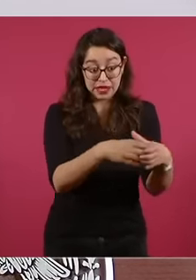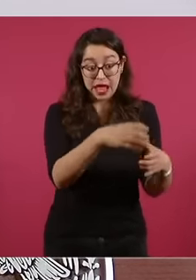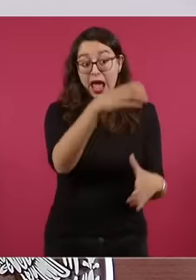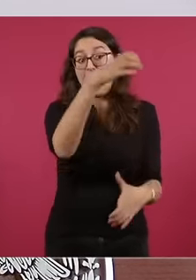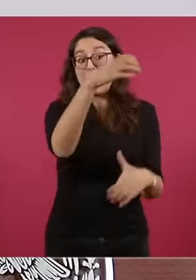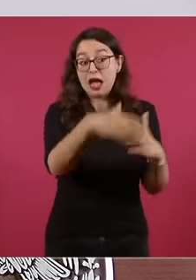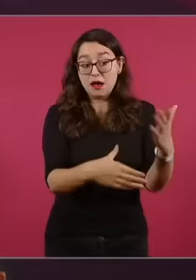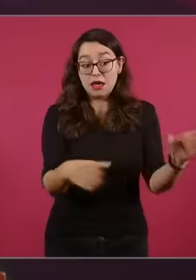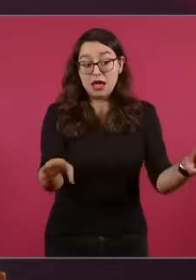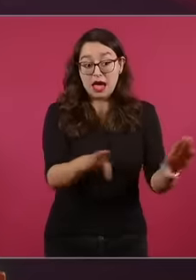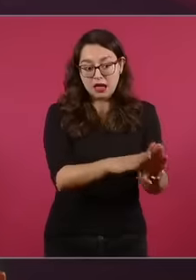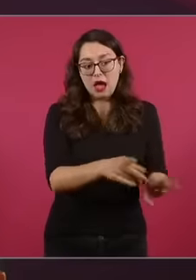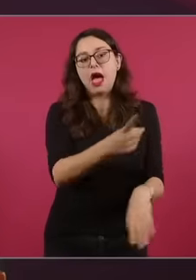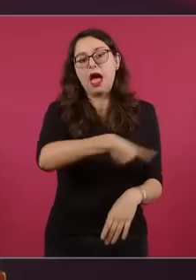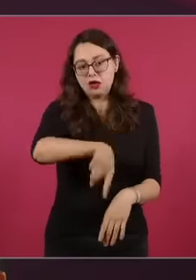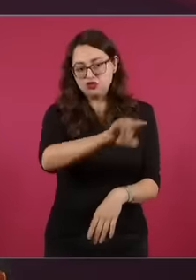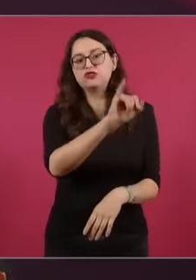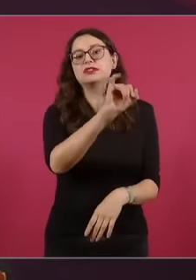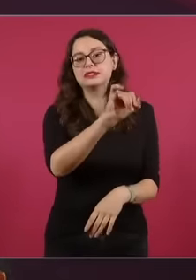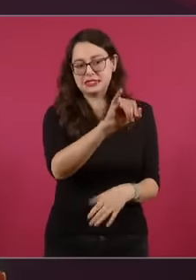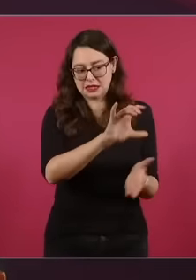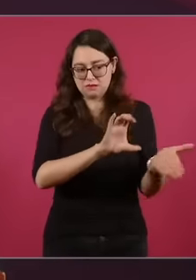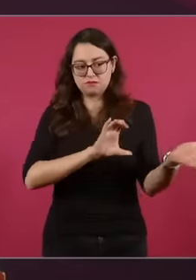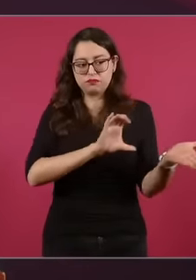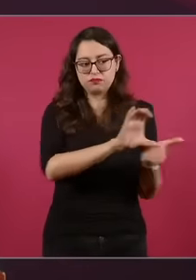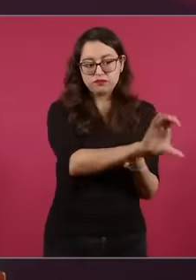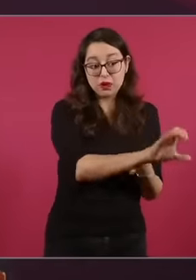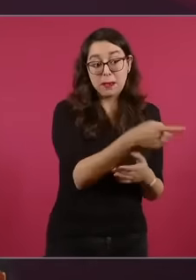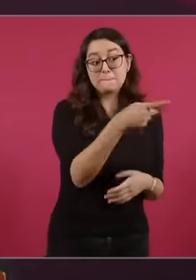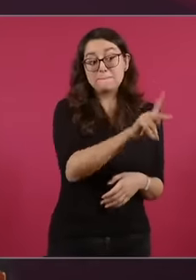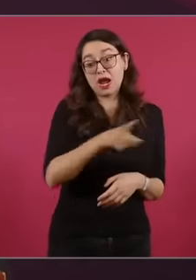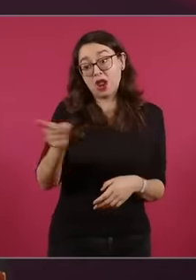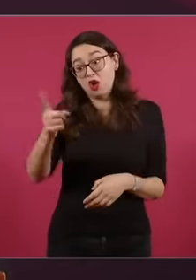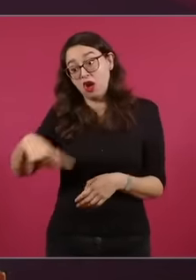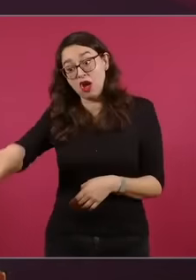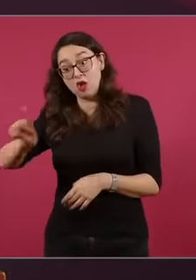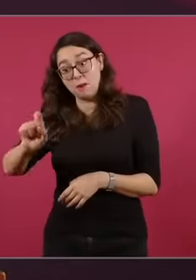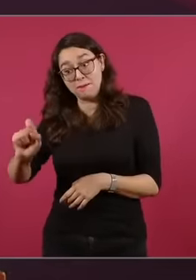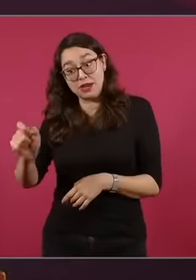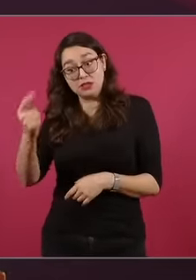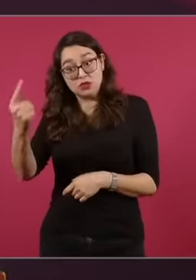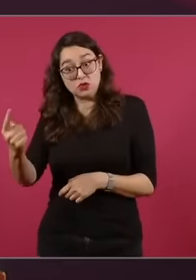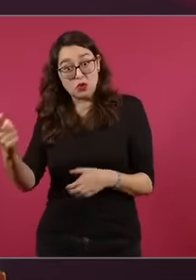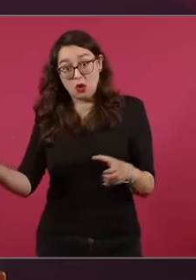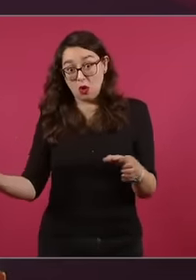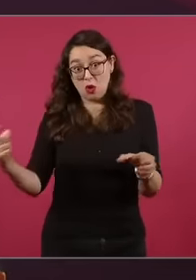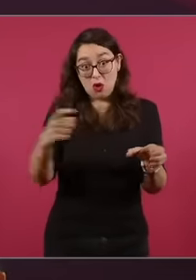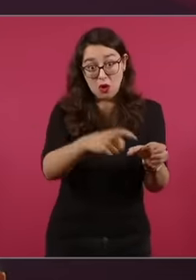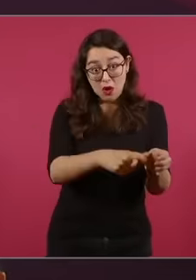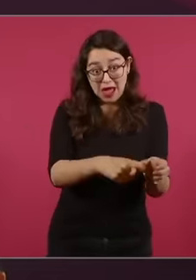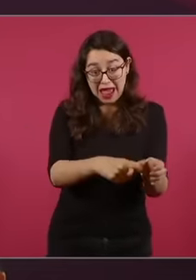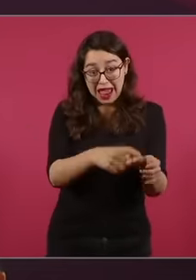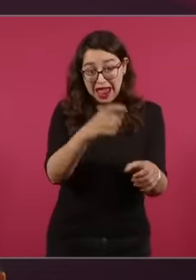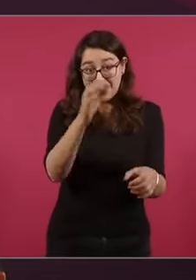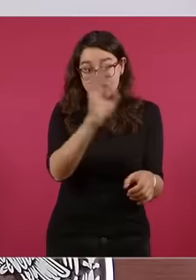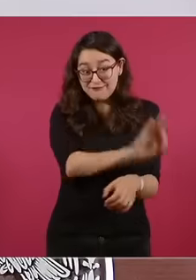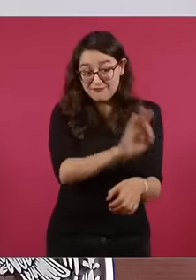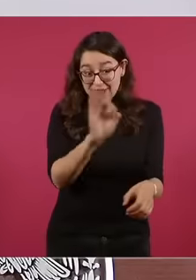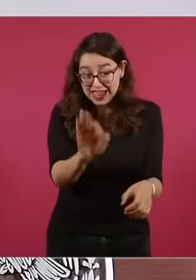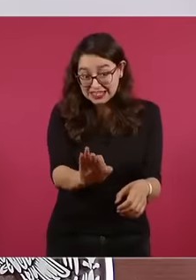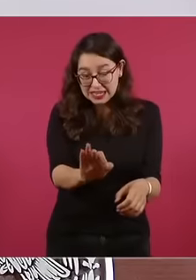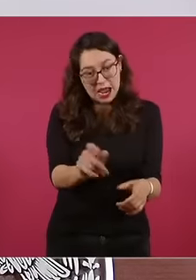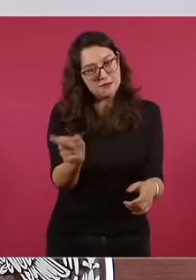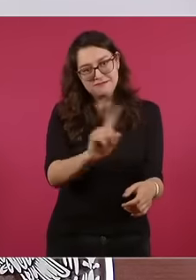parte del convenio, que en ese convenio se respetaron todos los derechos, tanto individuales como